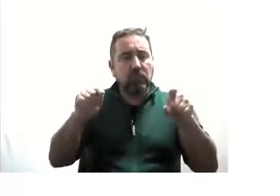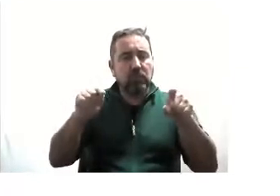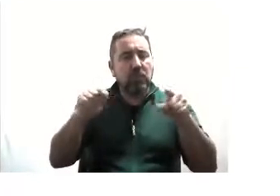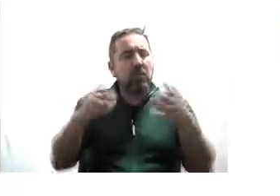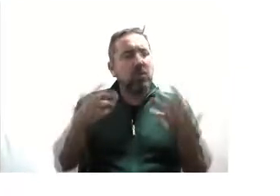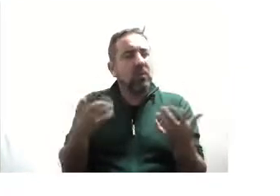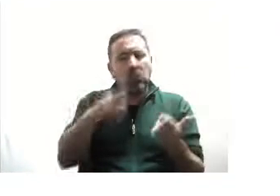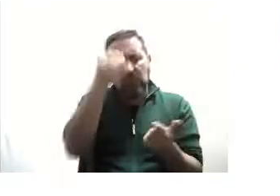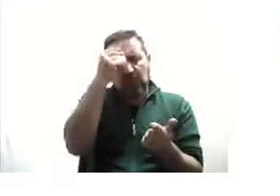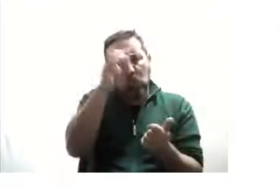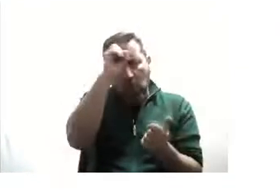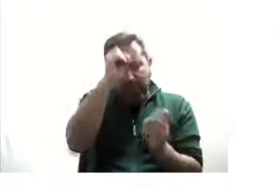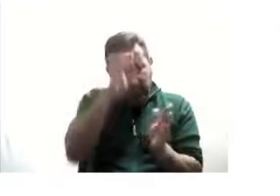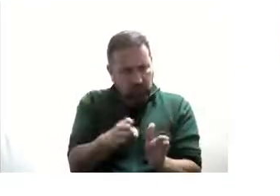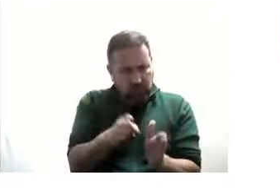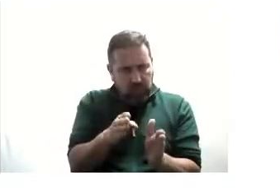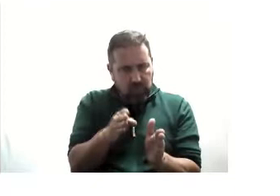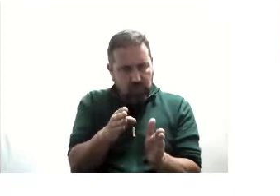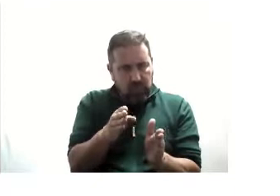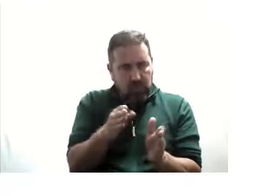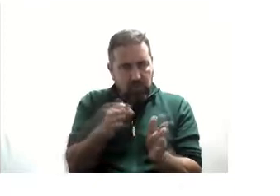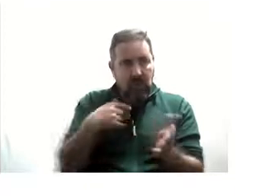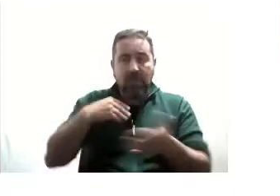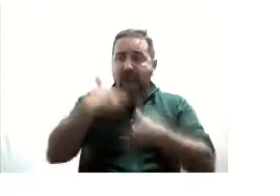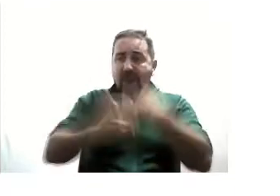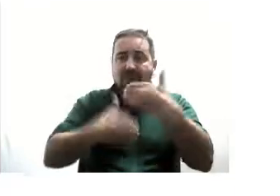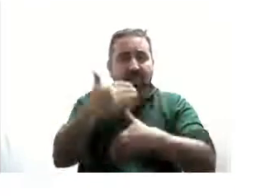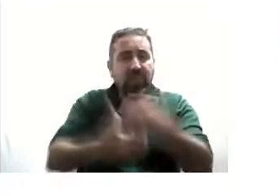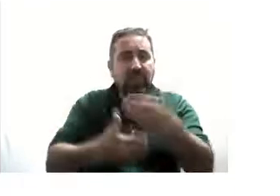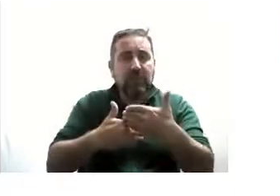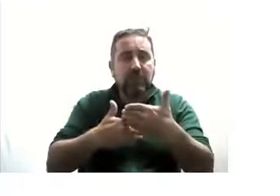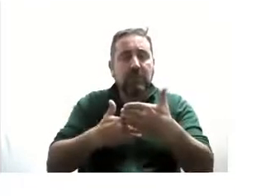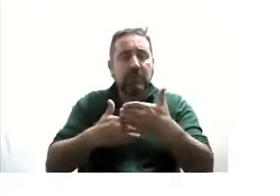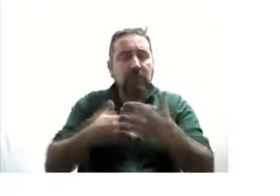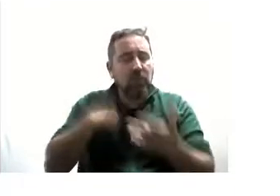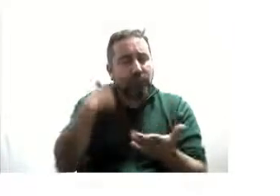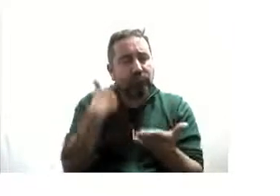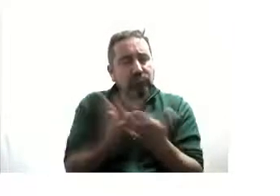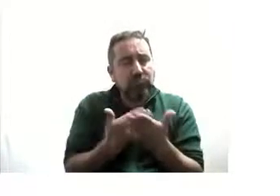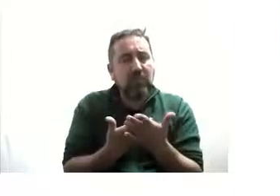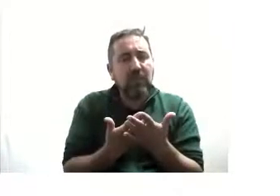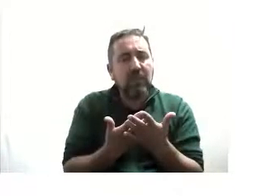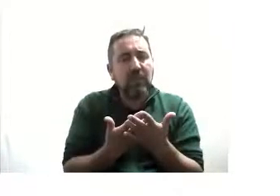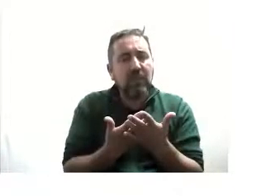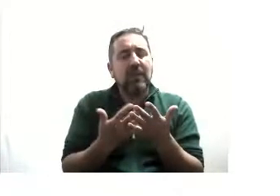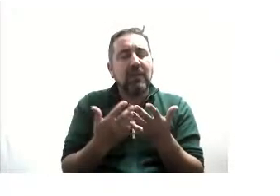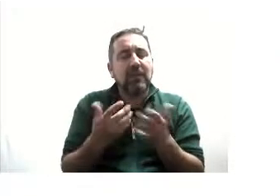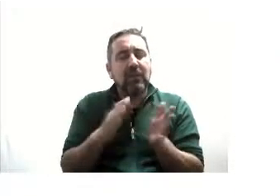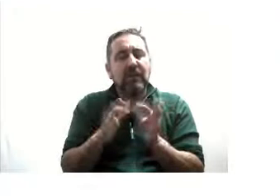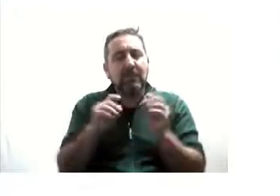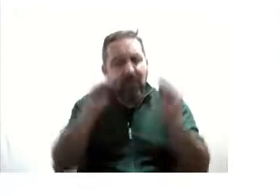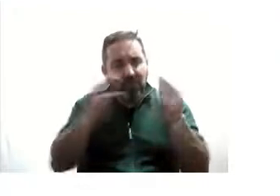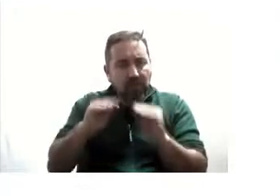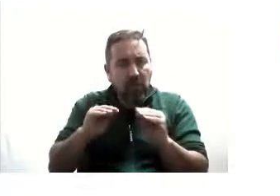¿cómo crees, cuál es tu opinión, que todos estos avances deberían verse reflejados en la formación y en el